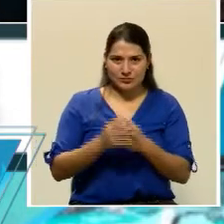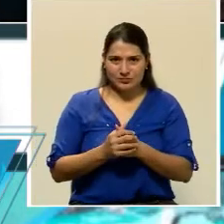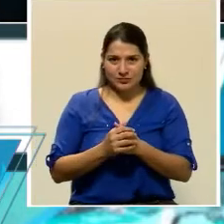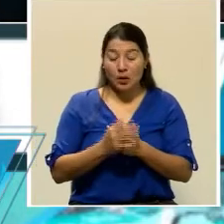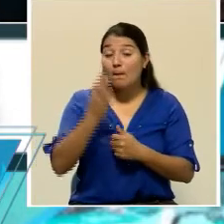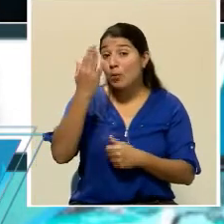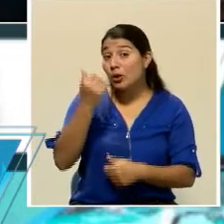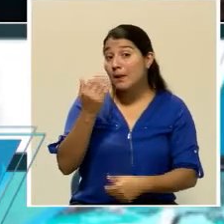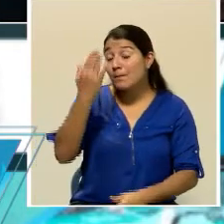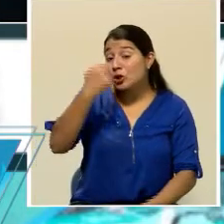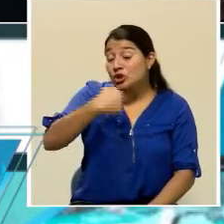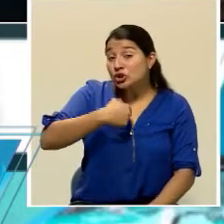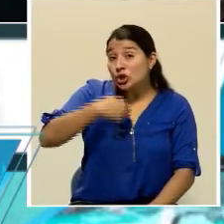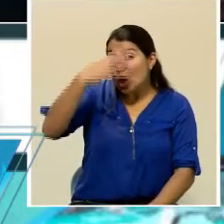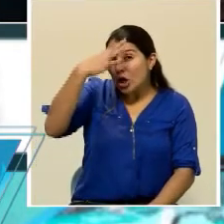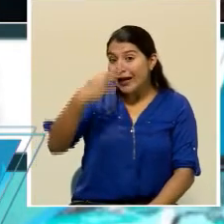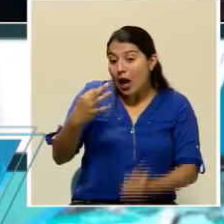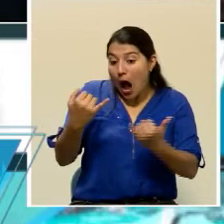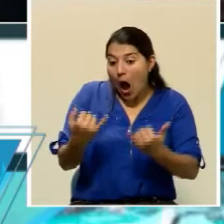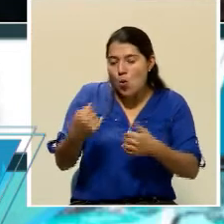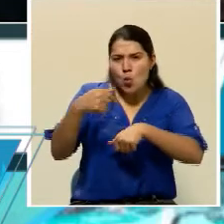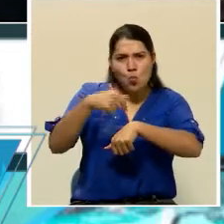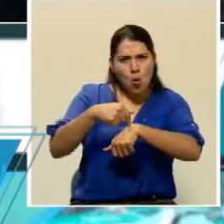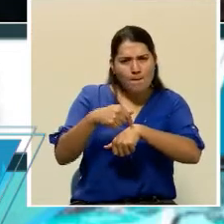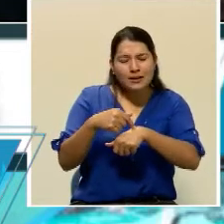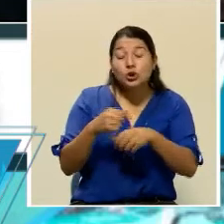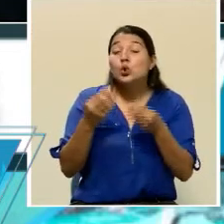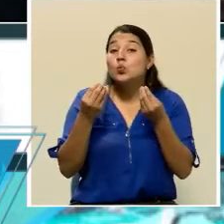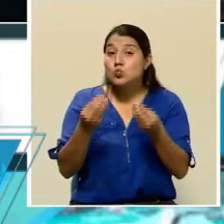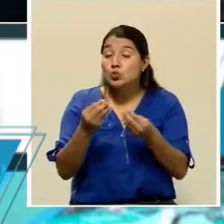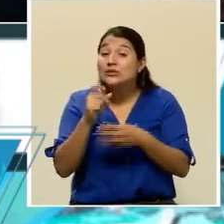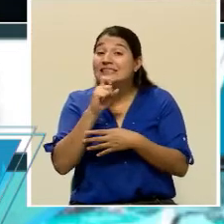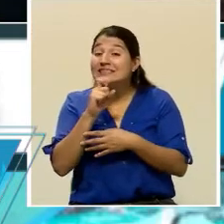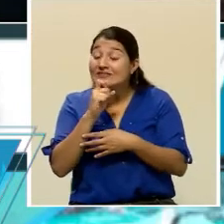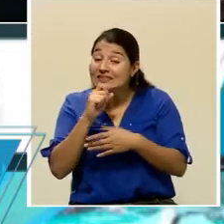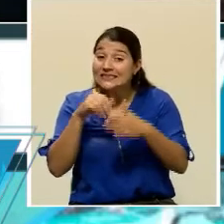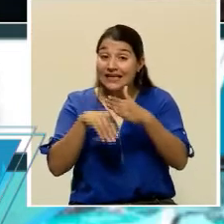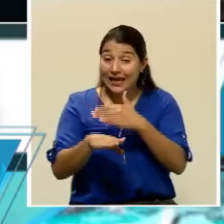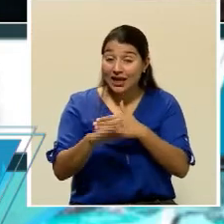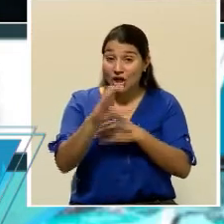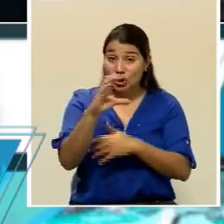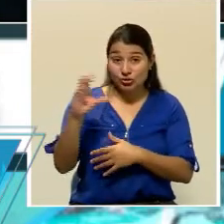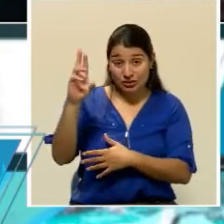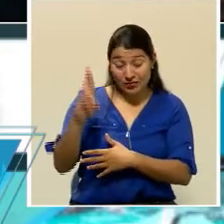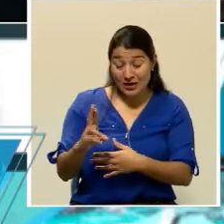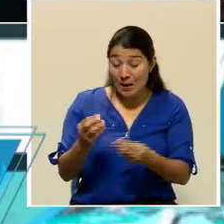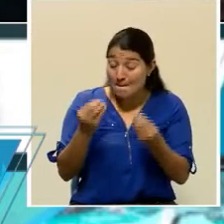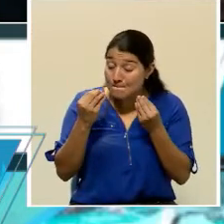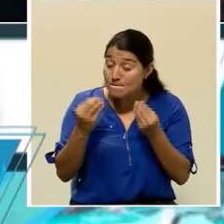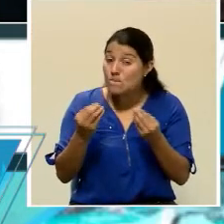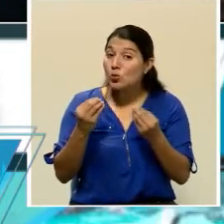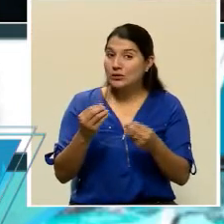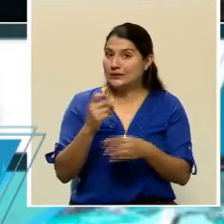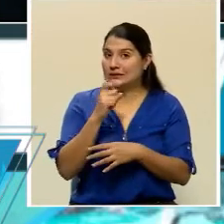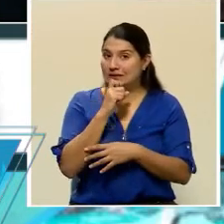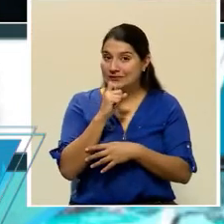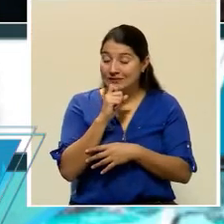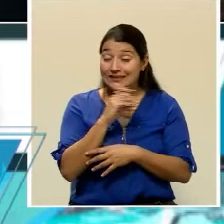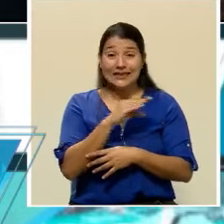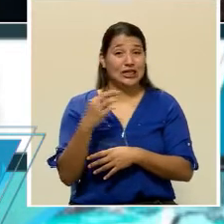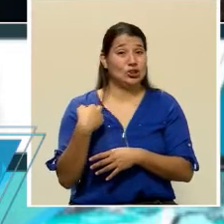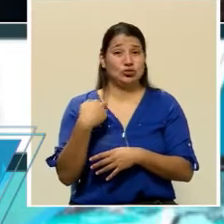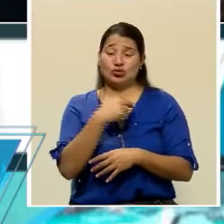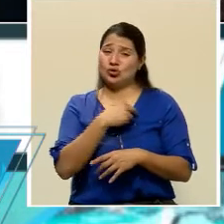porque creo yo que estamos en un momento muy delicado del país, muy, muy delicado, y no podemos